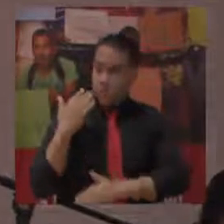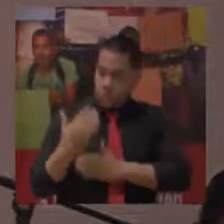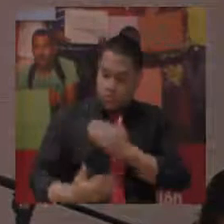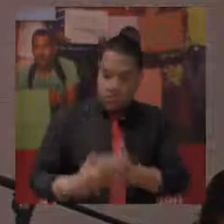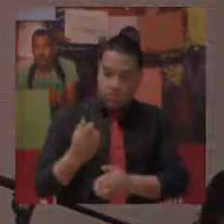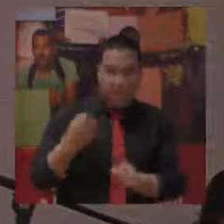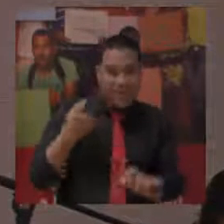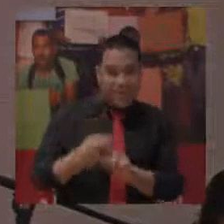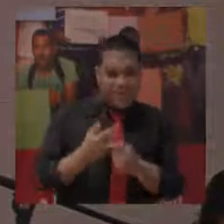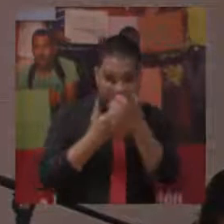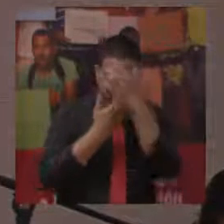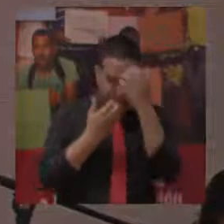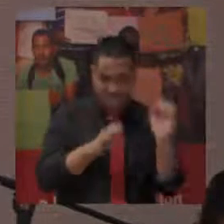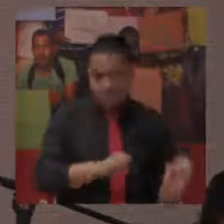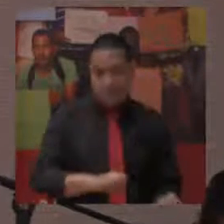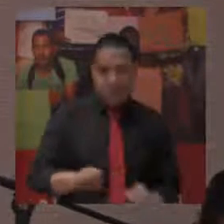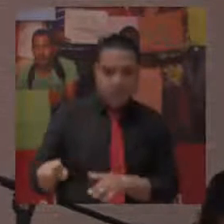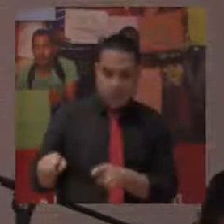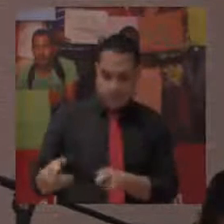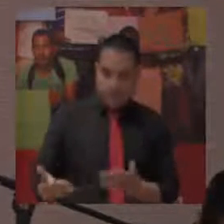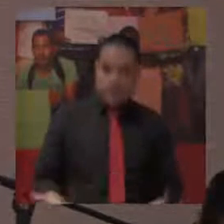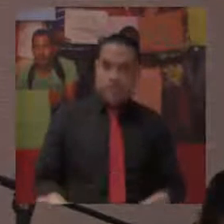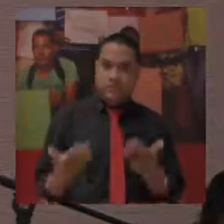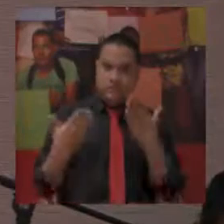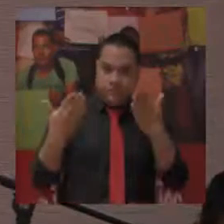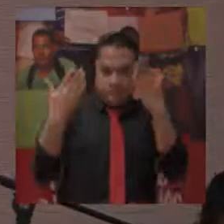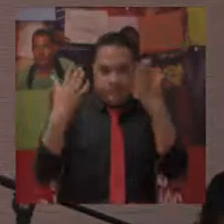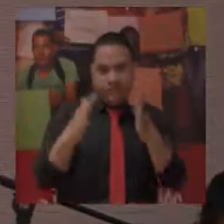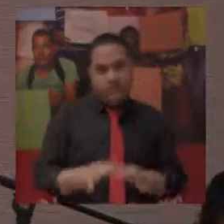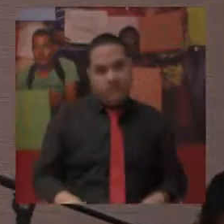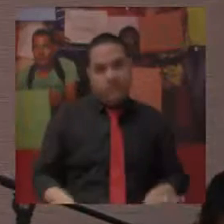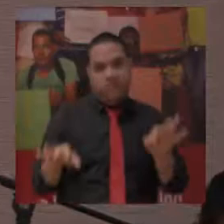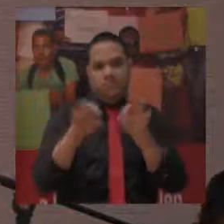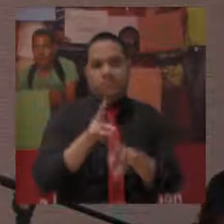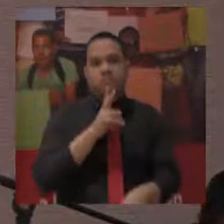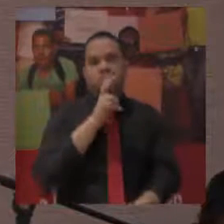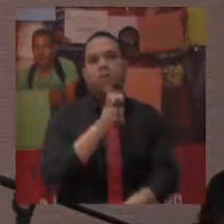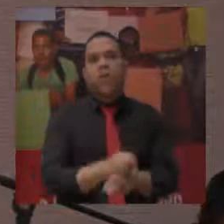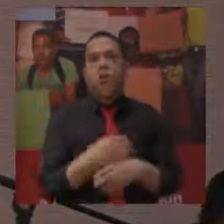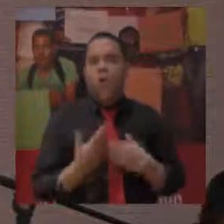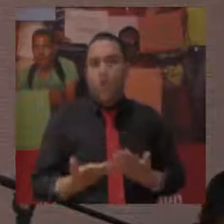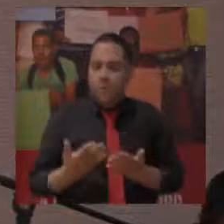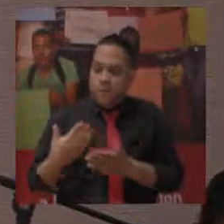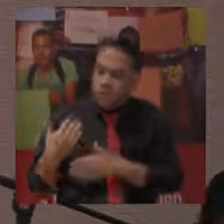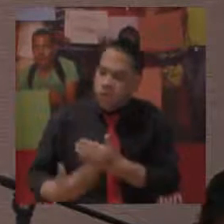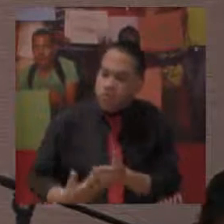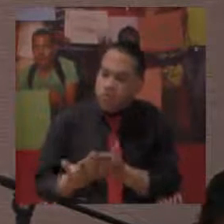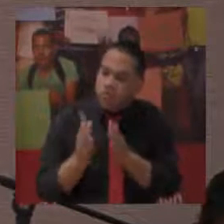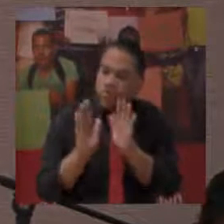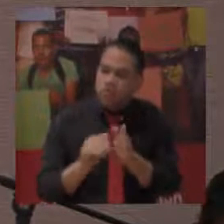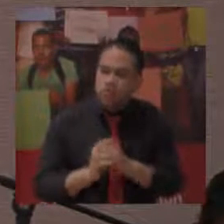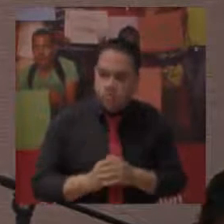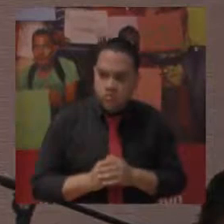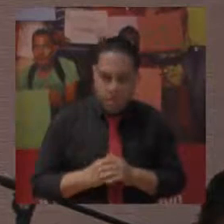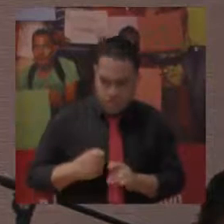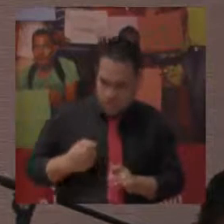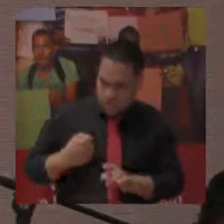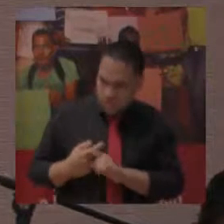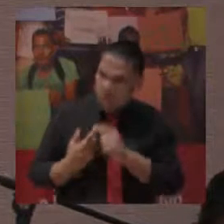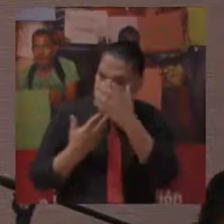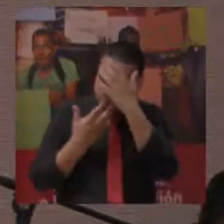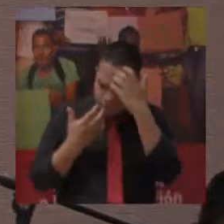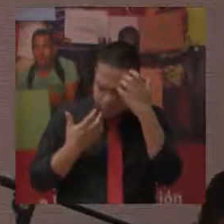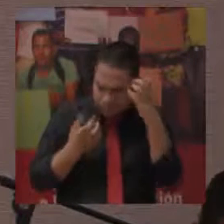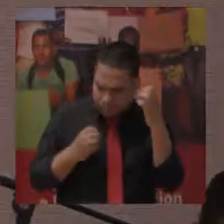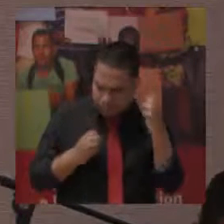era un momento fundamental, era un momento crítico dentro de la ruta de las personas que empiezan un proceso de retorno a la legalidad, a la